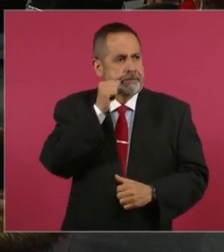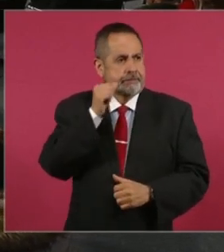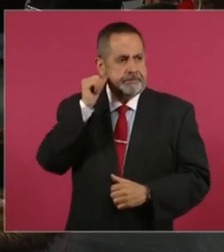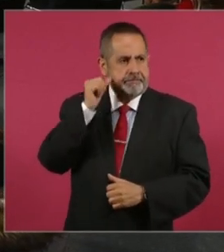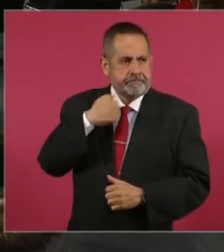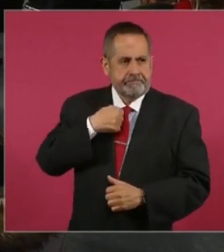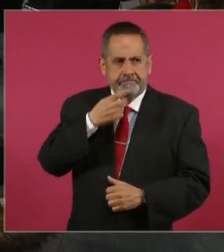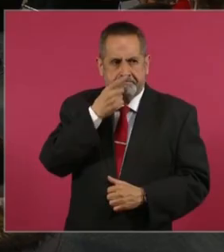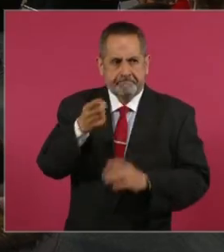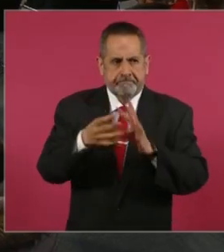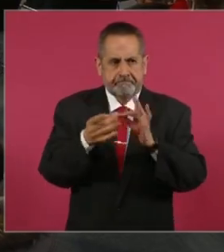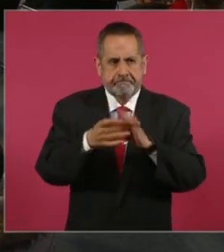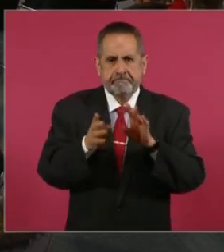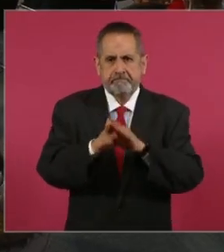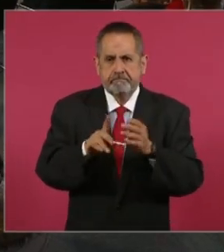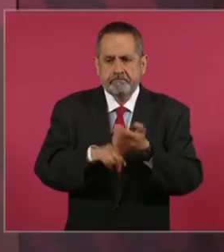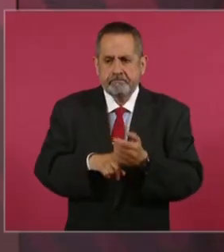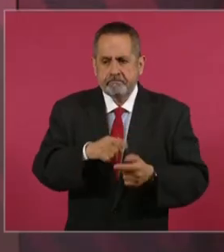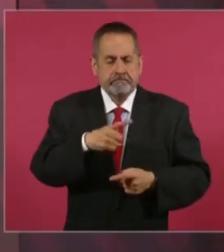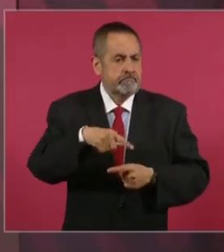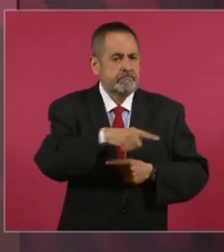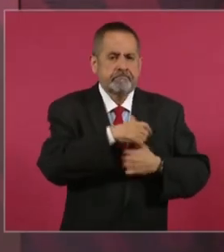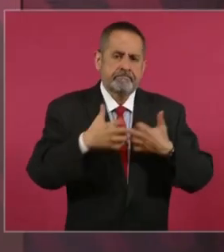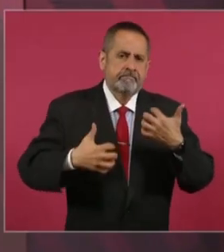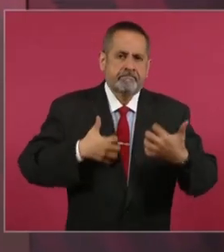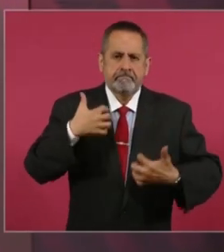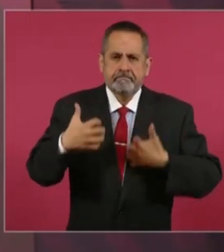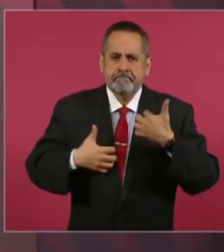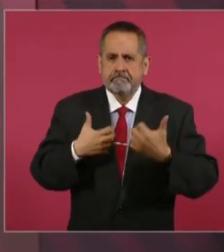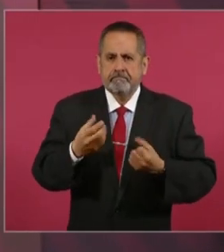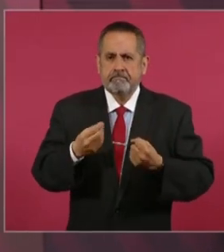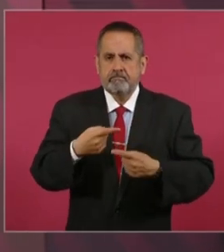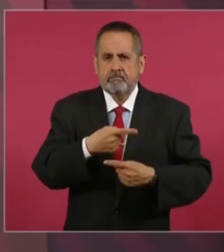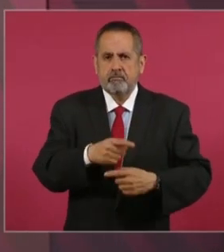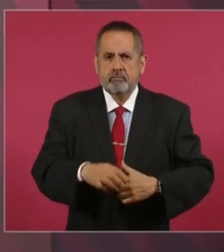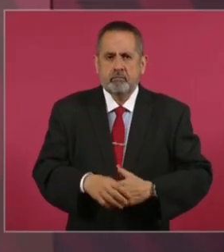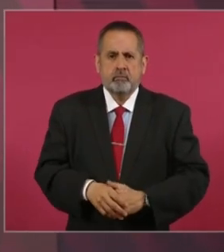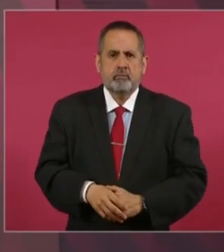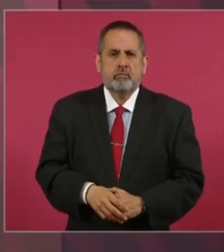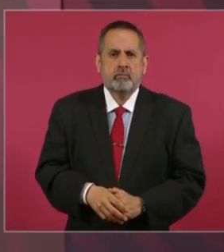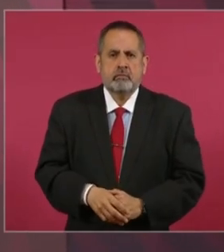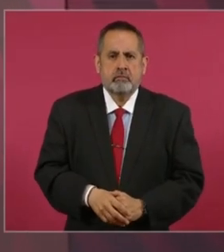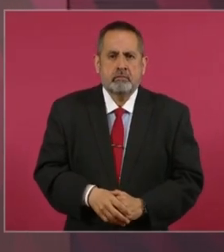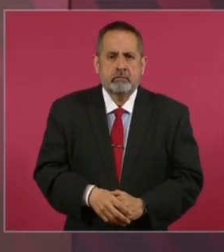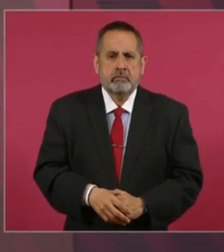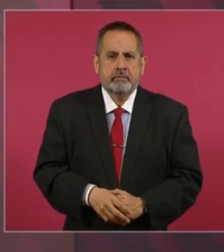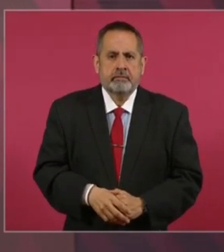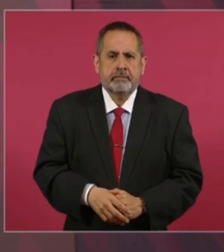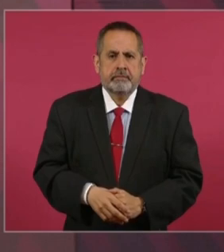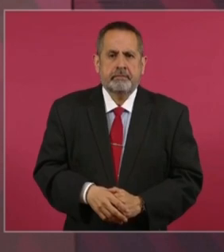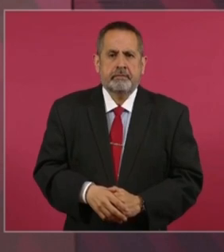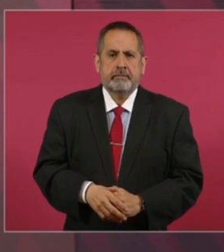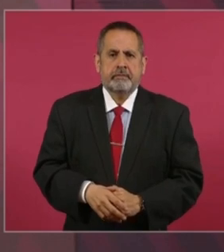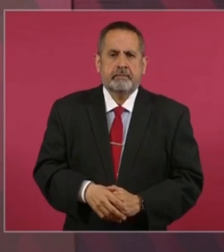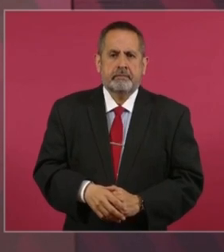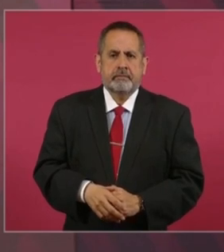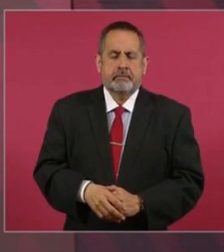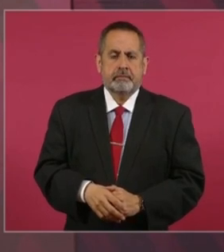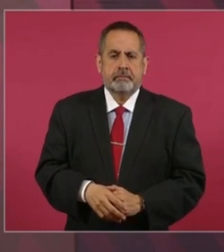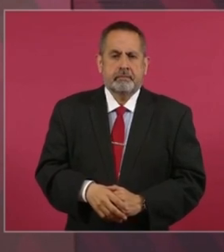que eso les molestó muchísimo de